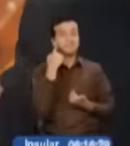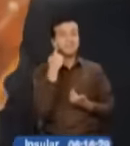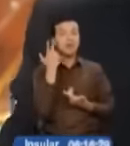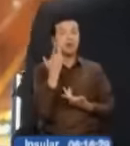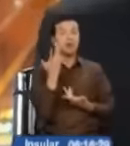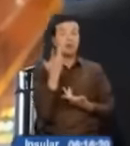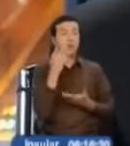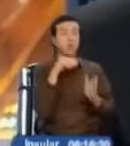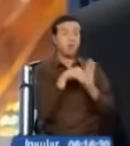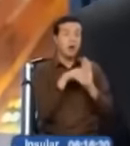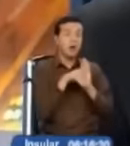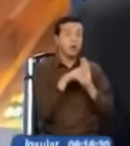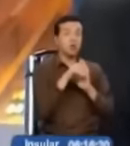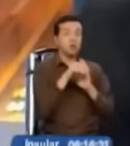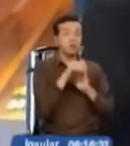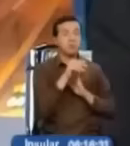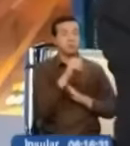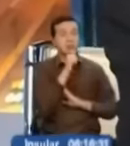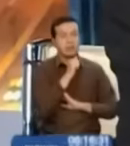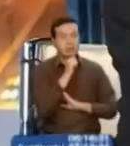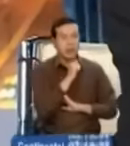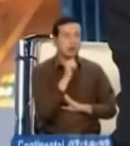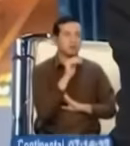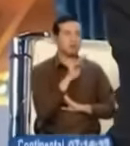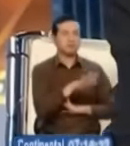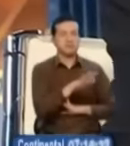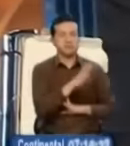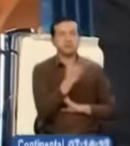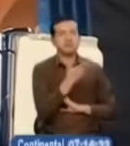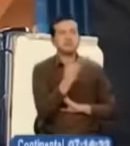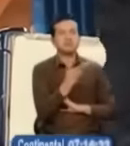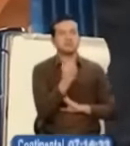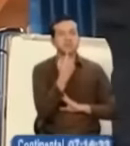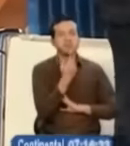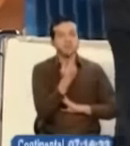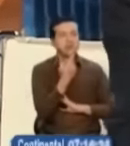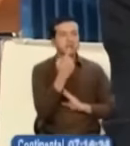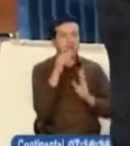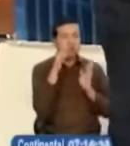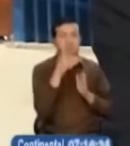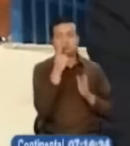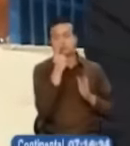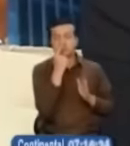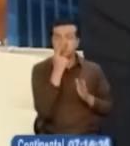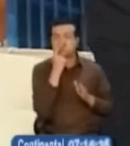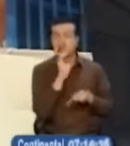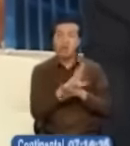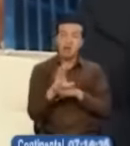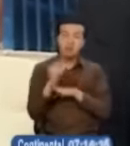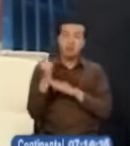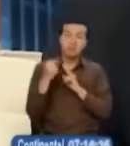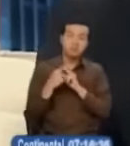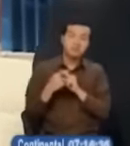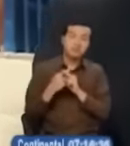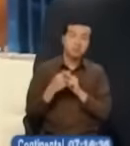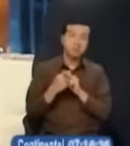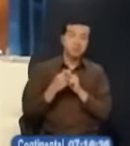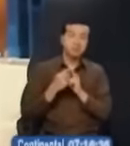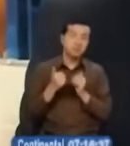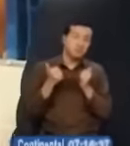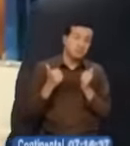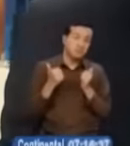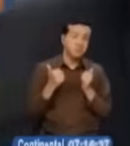portafolio de una banca comercial, no va a ser un punto de destino interesante y o atractivo para el